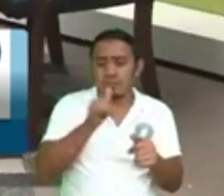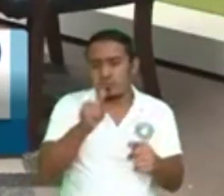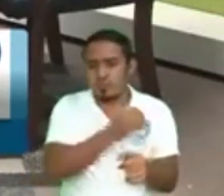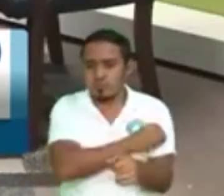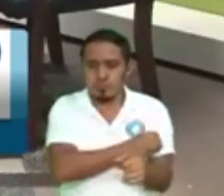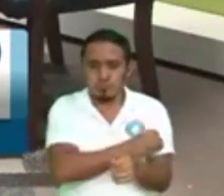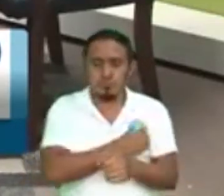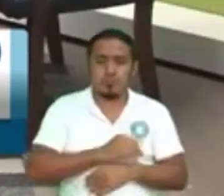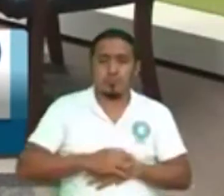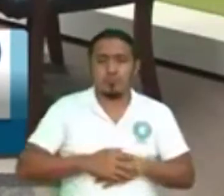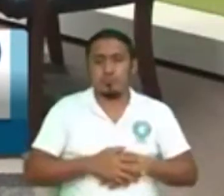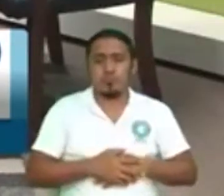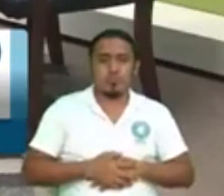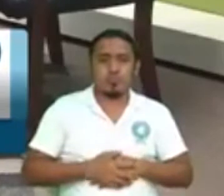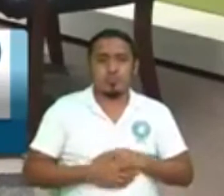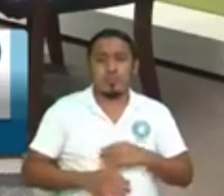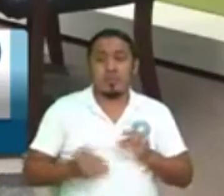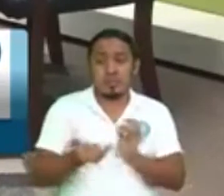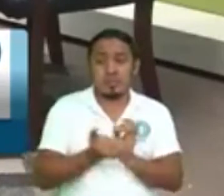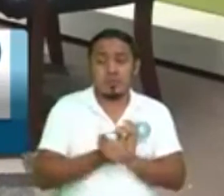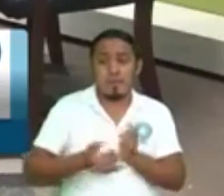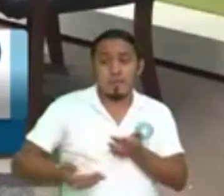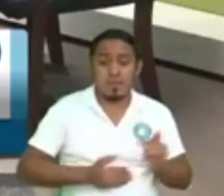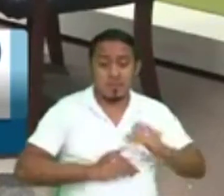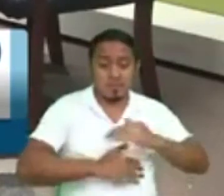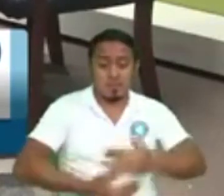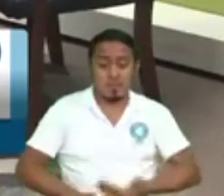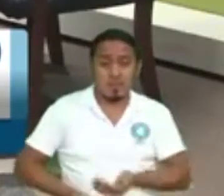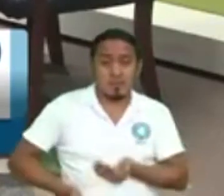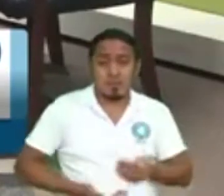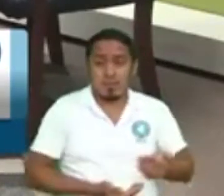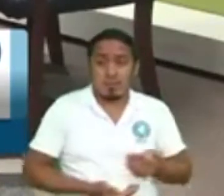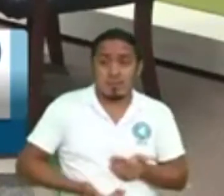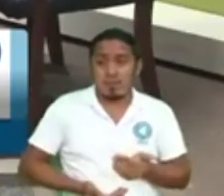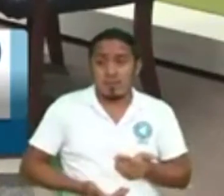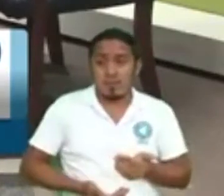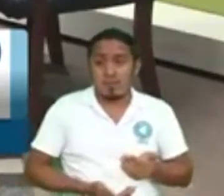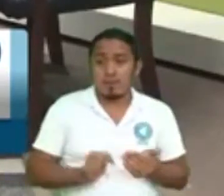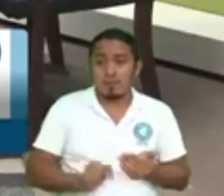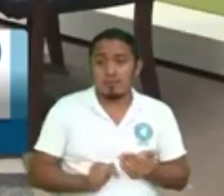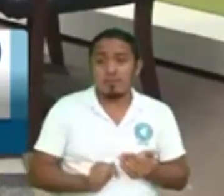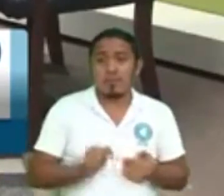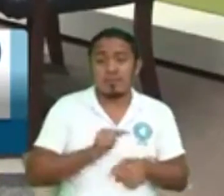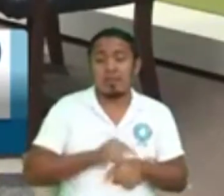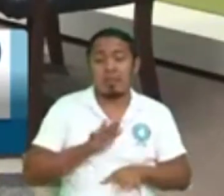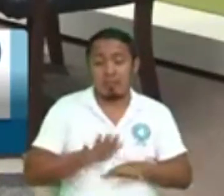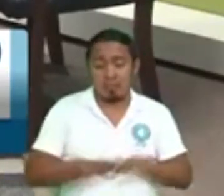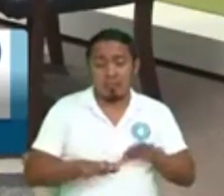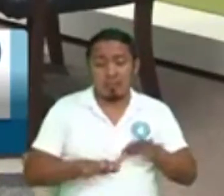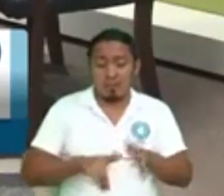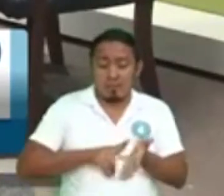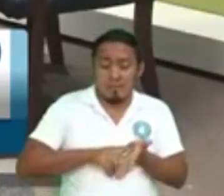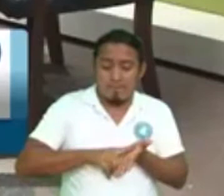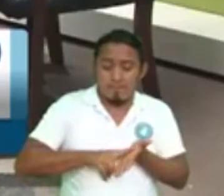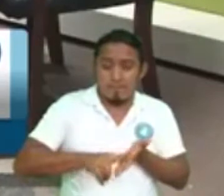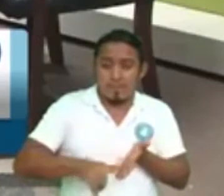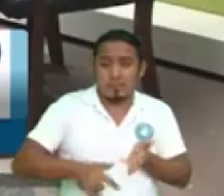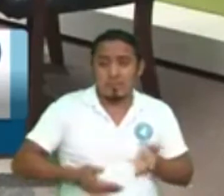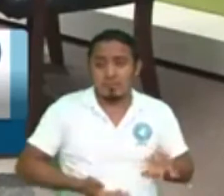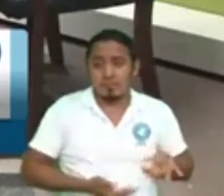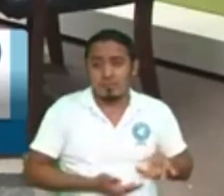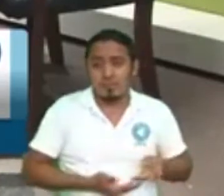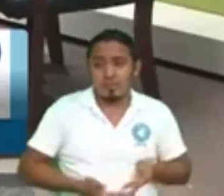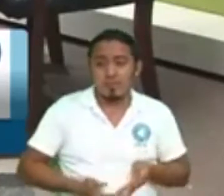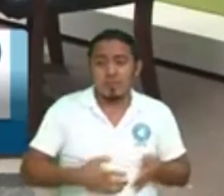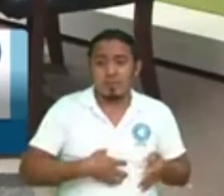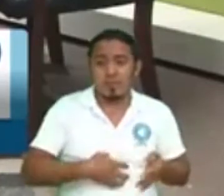alcohol, obviamente el niño está ebrio también. Así es. Está ebrio, sin Y querer todavía él queriendo. lo elimina más lento todavía. Y si lo elimina a través